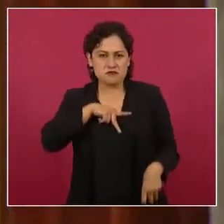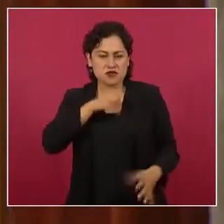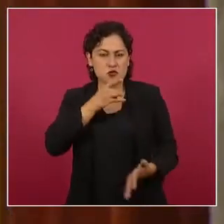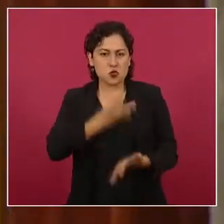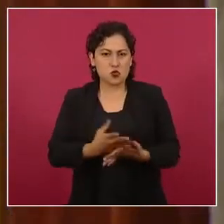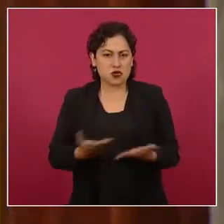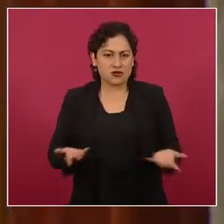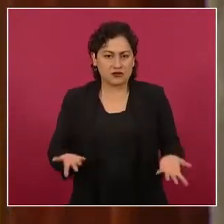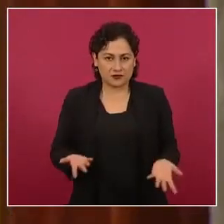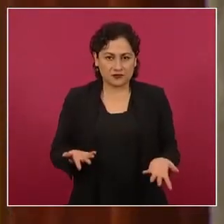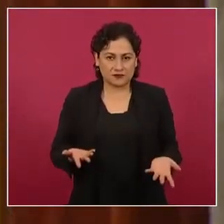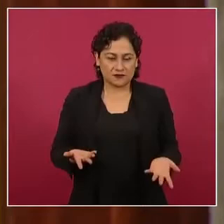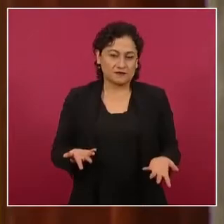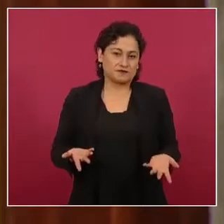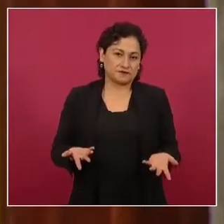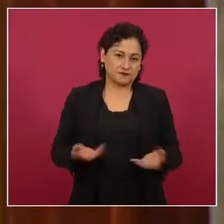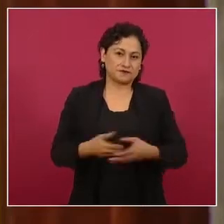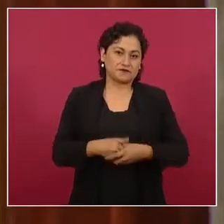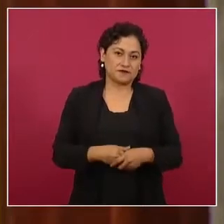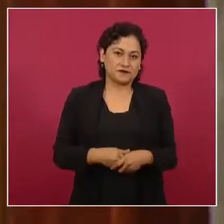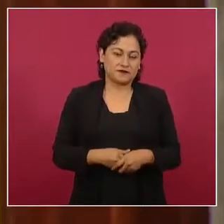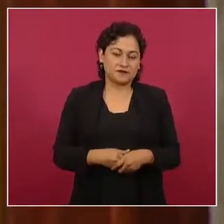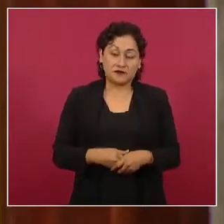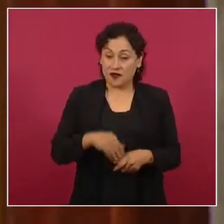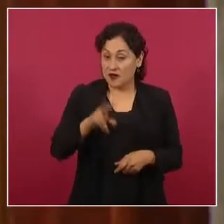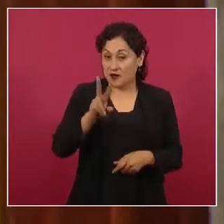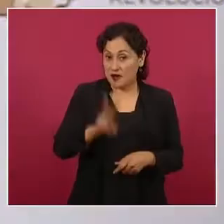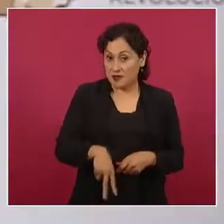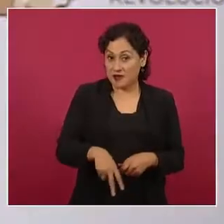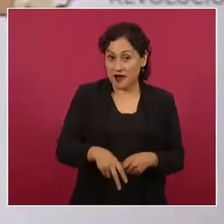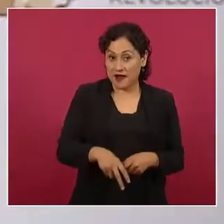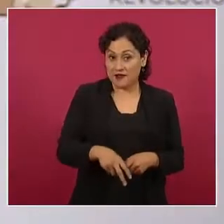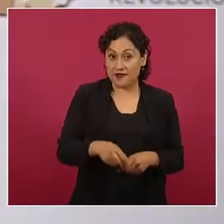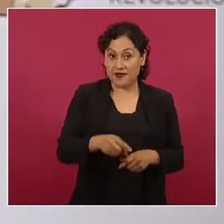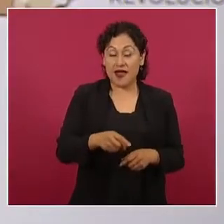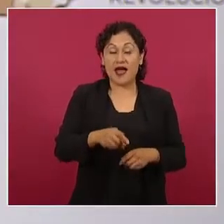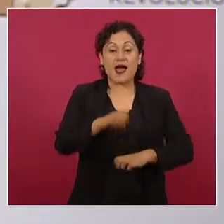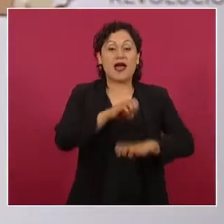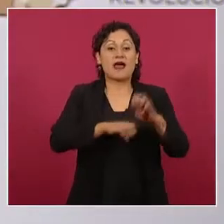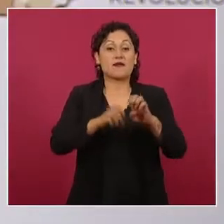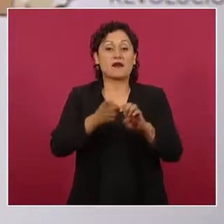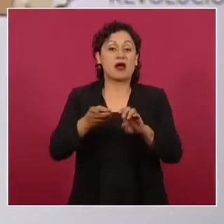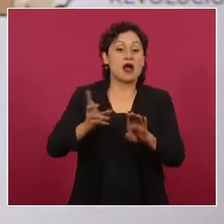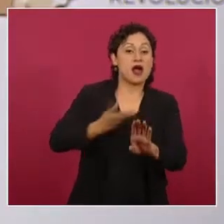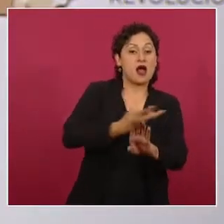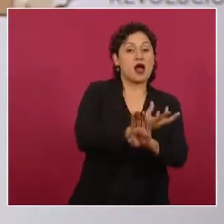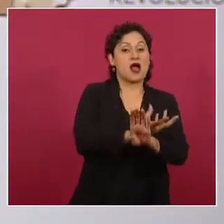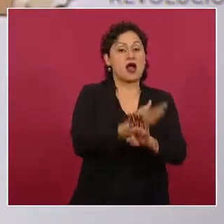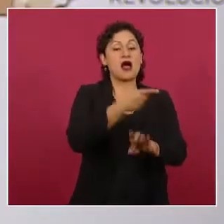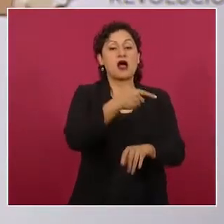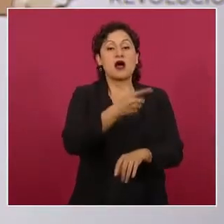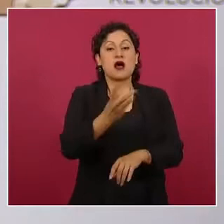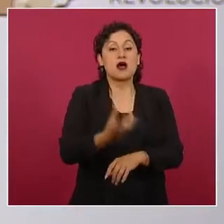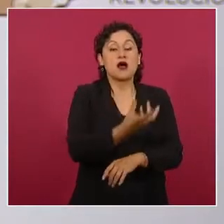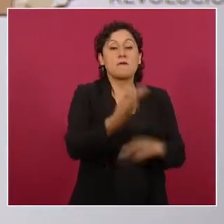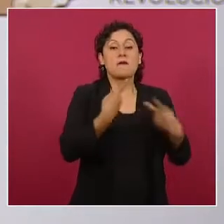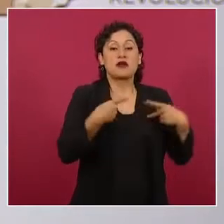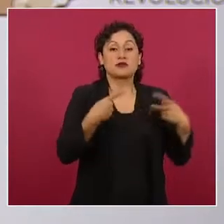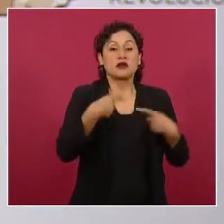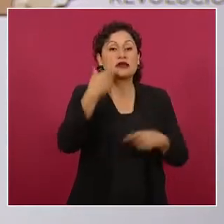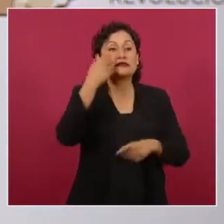o hablando de manera redundante. Lo que les importa es el dinero. Entonces,